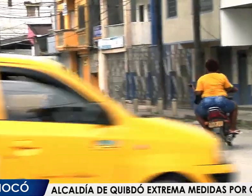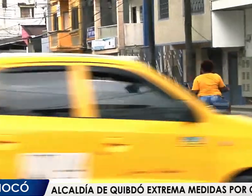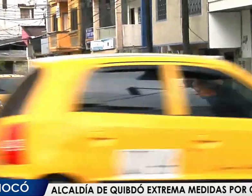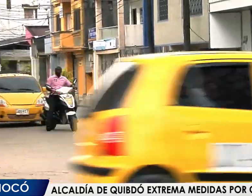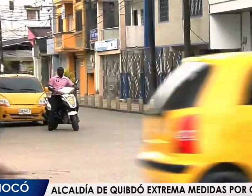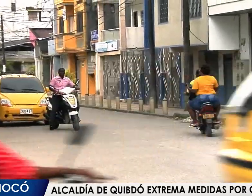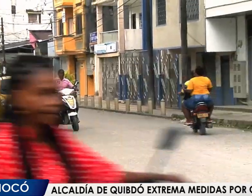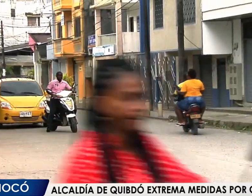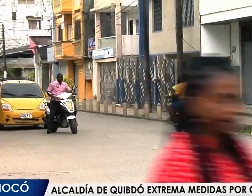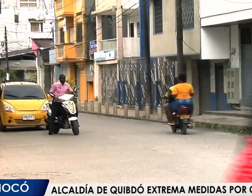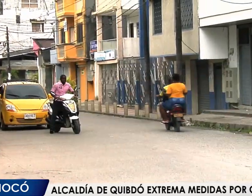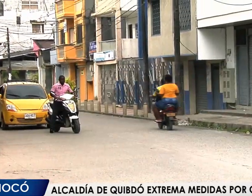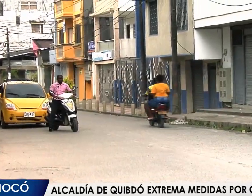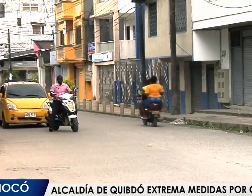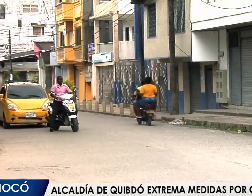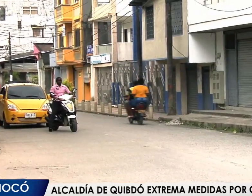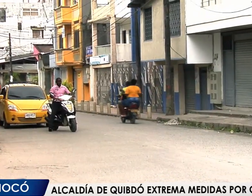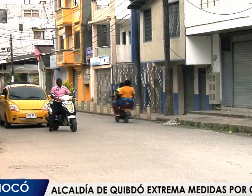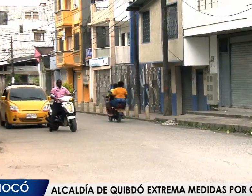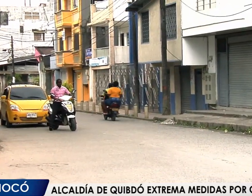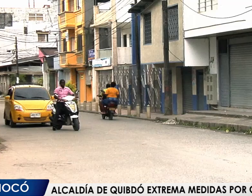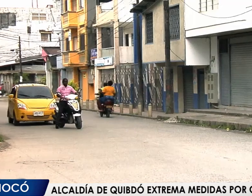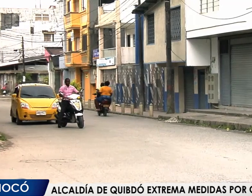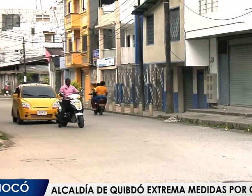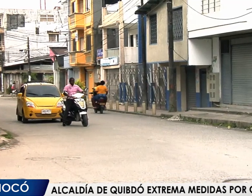Los establecimientos de comercio y locales de